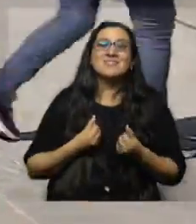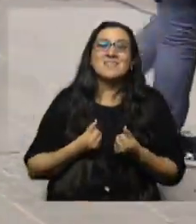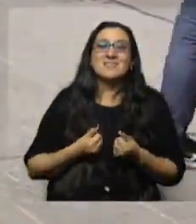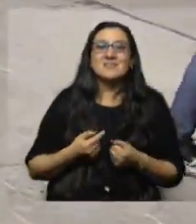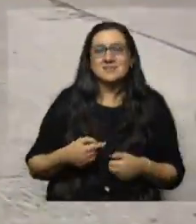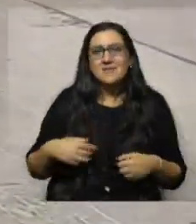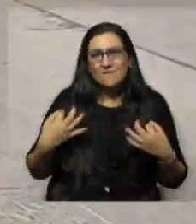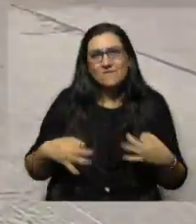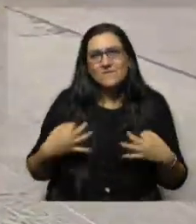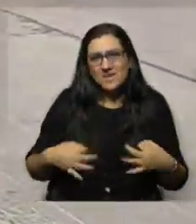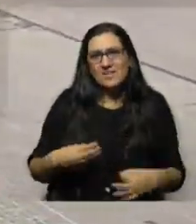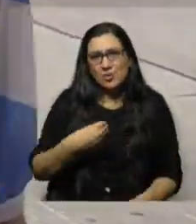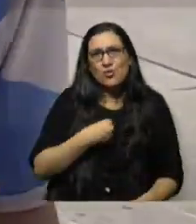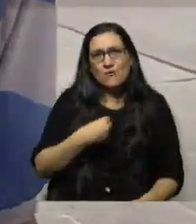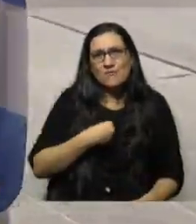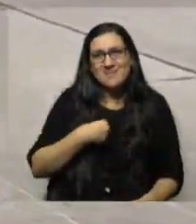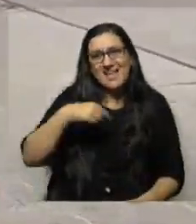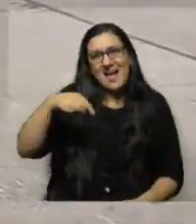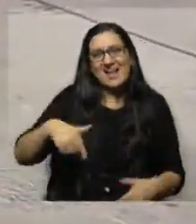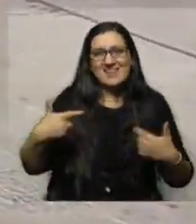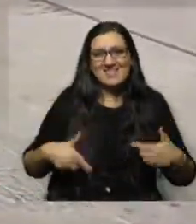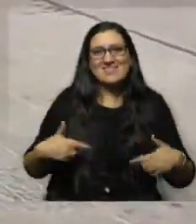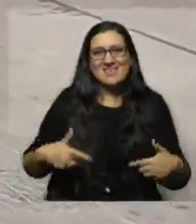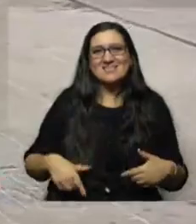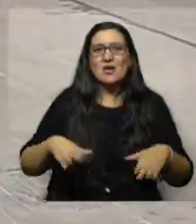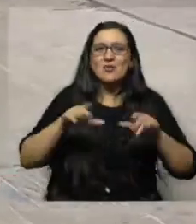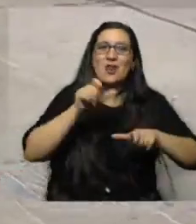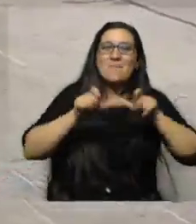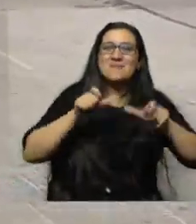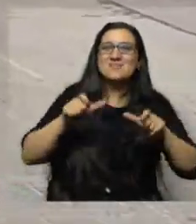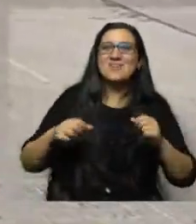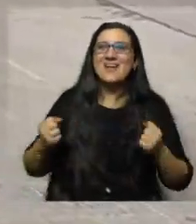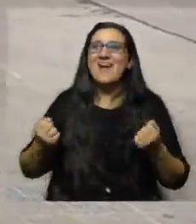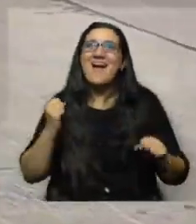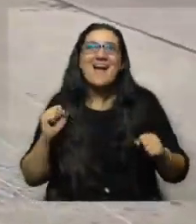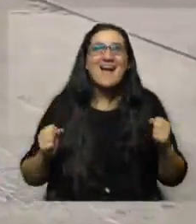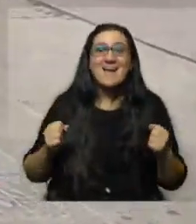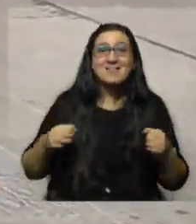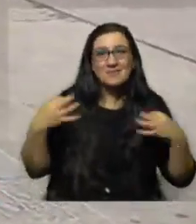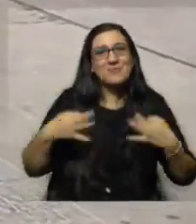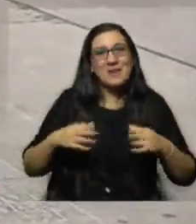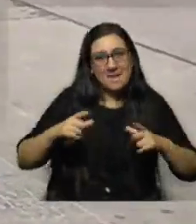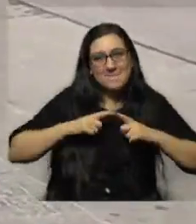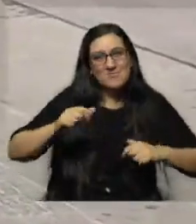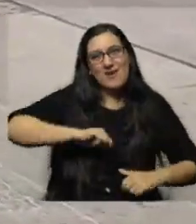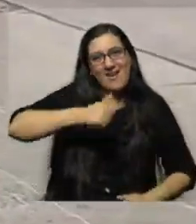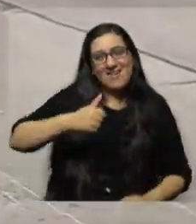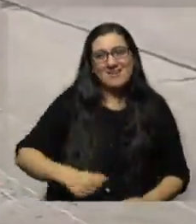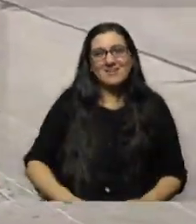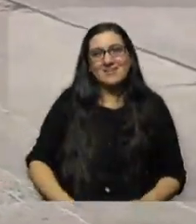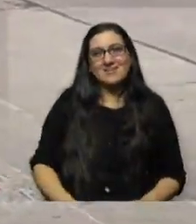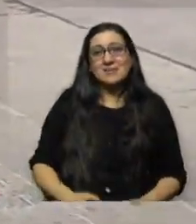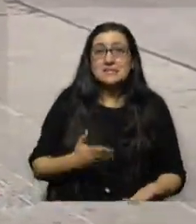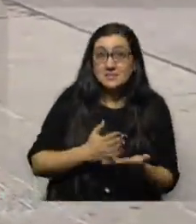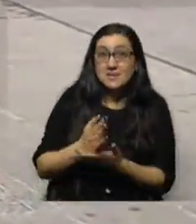estamos bien, estamos con fe y estamos acá en la Intendencia con toda la gente, con la energía. Esperemos que se dé hoy. ¿Siempre venís acá a verlo?